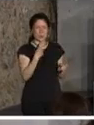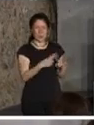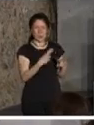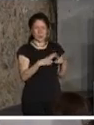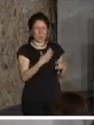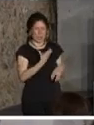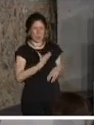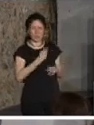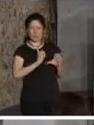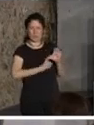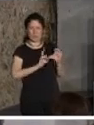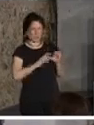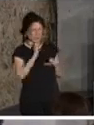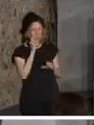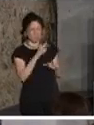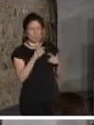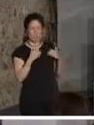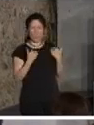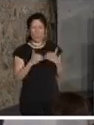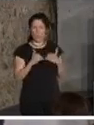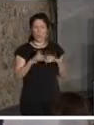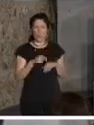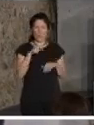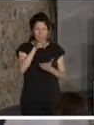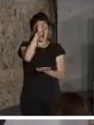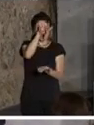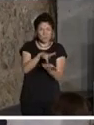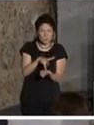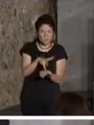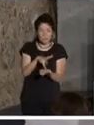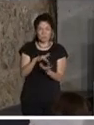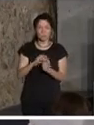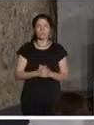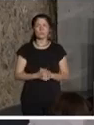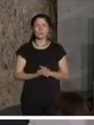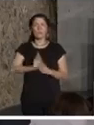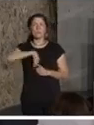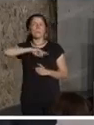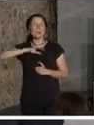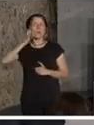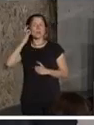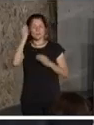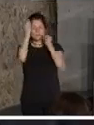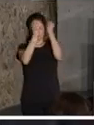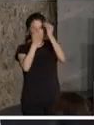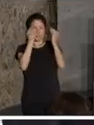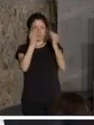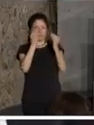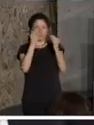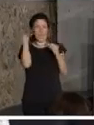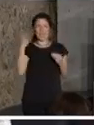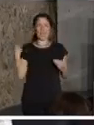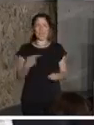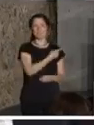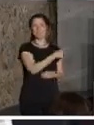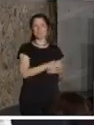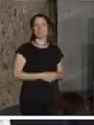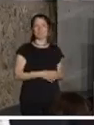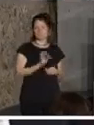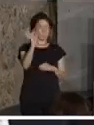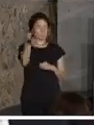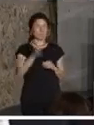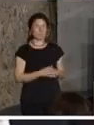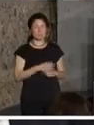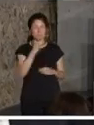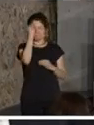un ayuntamiento extremeño Pues cuando eso sucede nosotras pensamos en Irene es